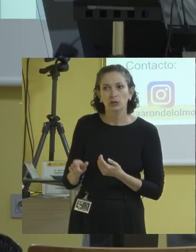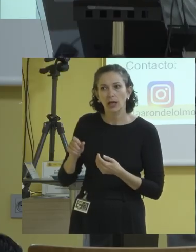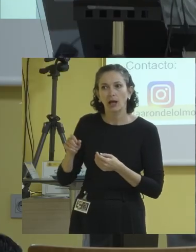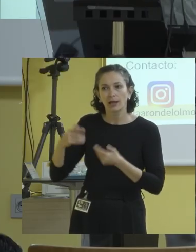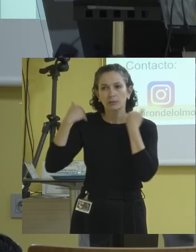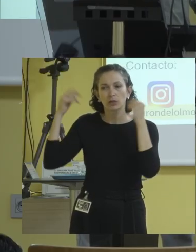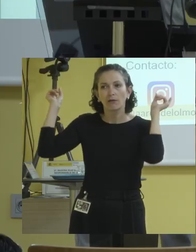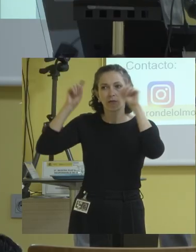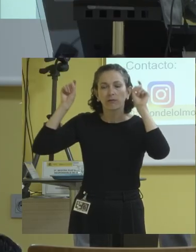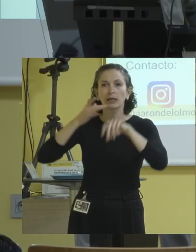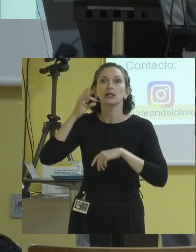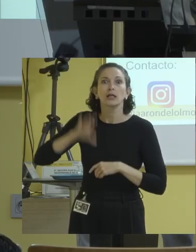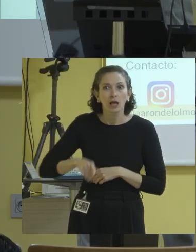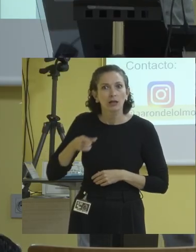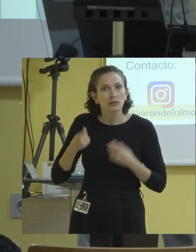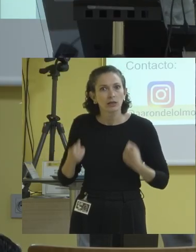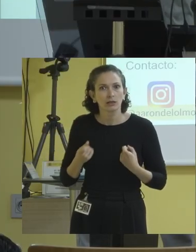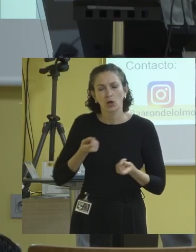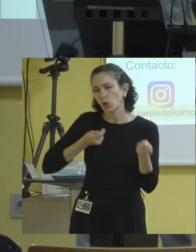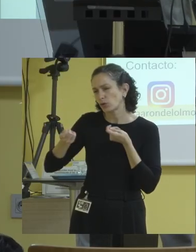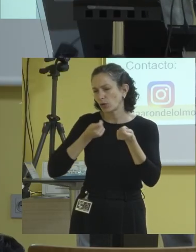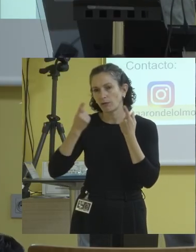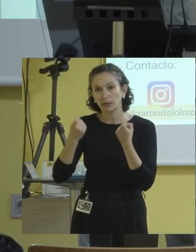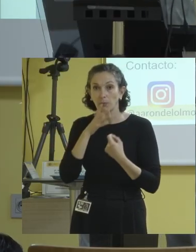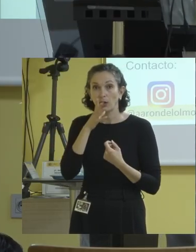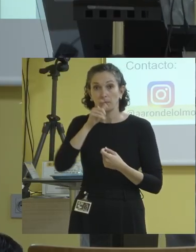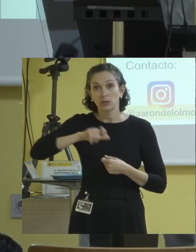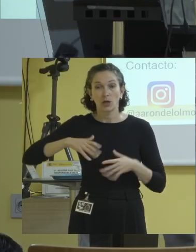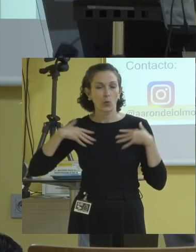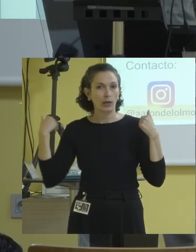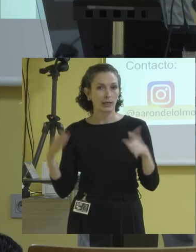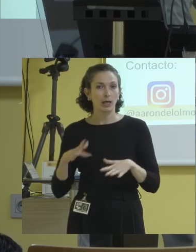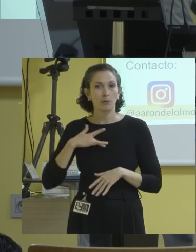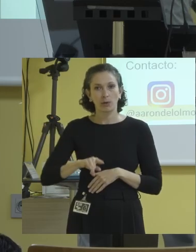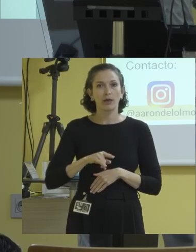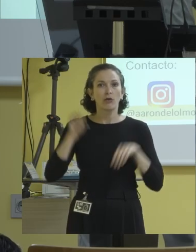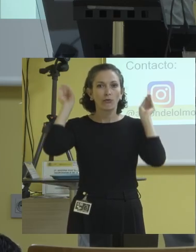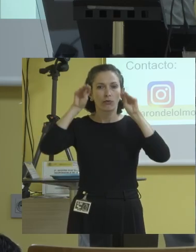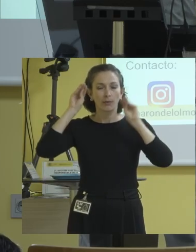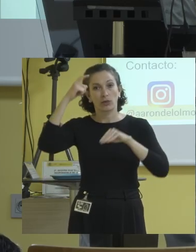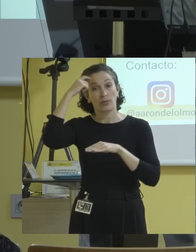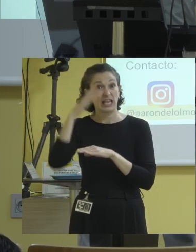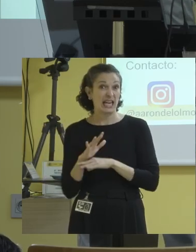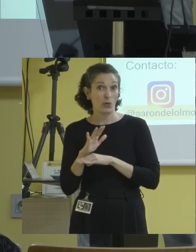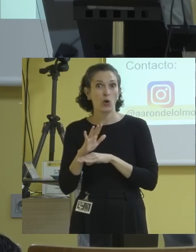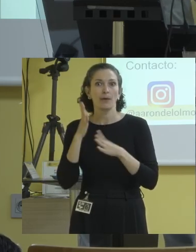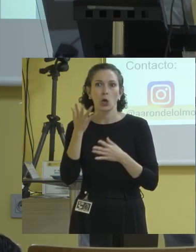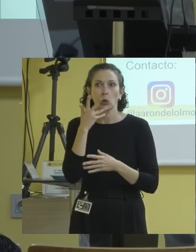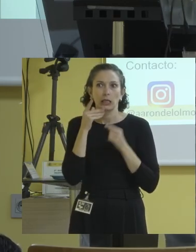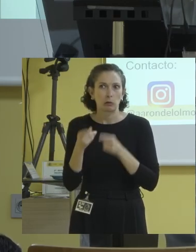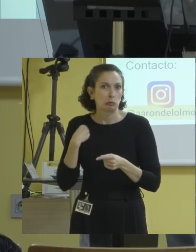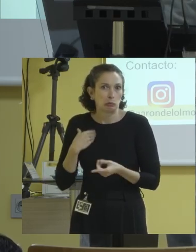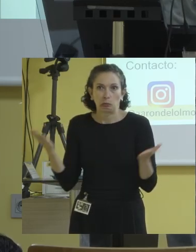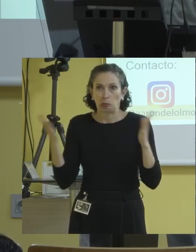Que es lo que yo he hecho mucho. Claro, lo que falta es mucho control, porque al final cualquiera puede montar una formación de neuro sin tener ni siquiera un conocimiento en neuro. Pensemos que